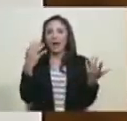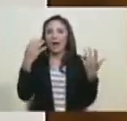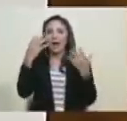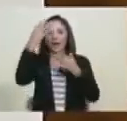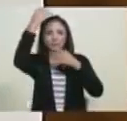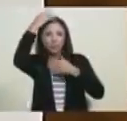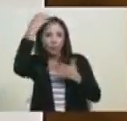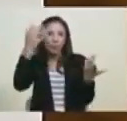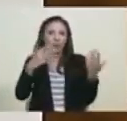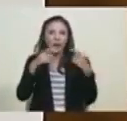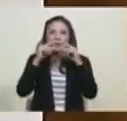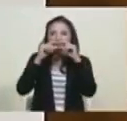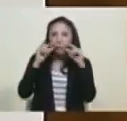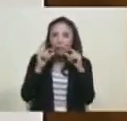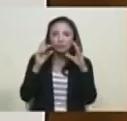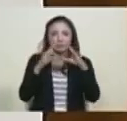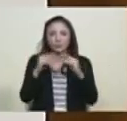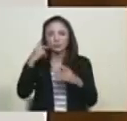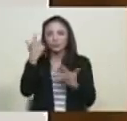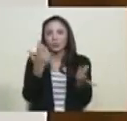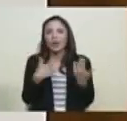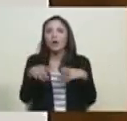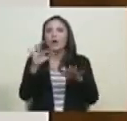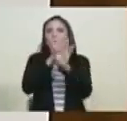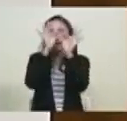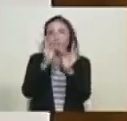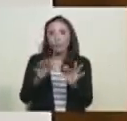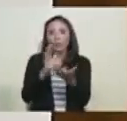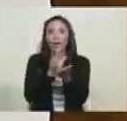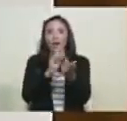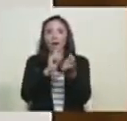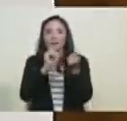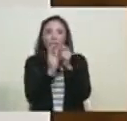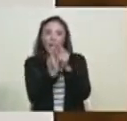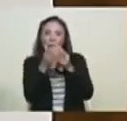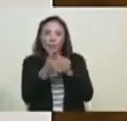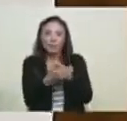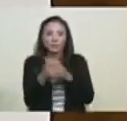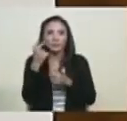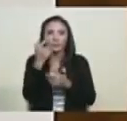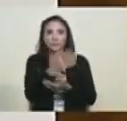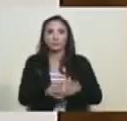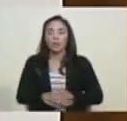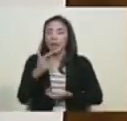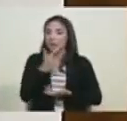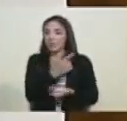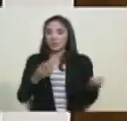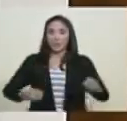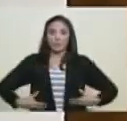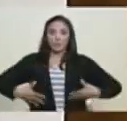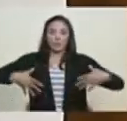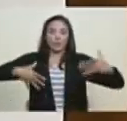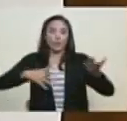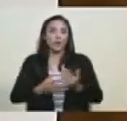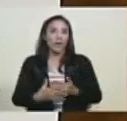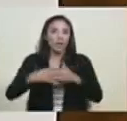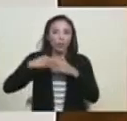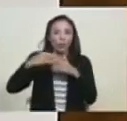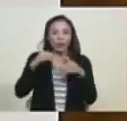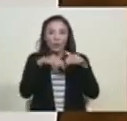Coronel retirado García Palomo. Corrupto. Dice manejar millones de dólares. ¿De dónde